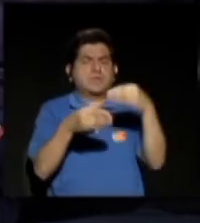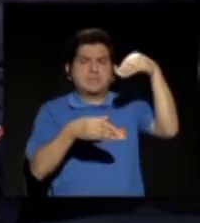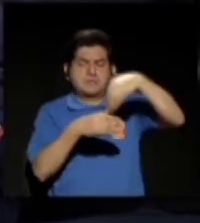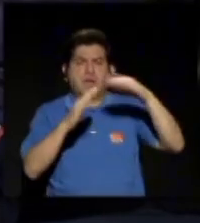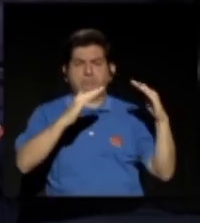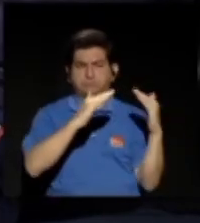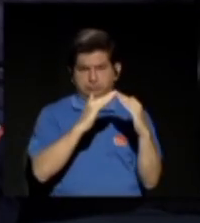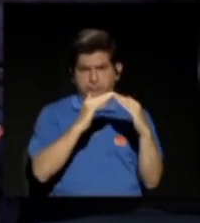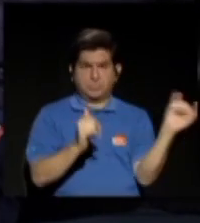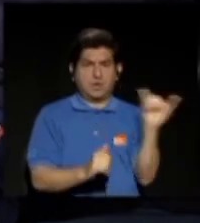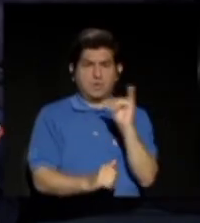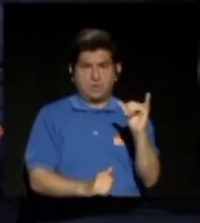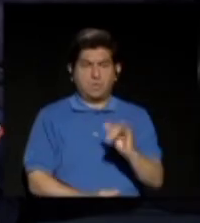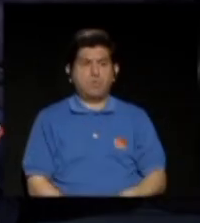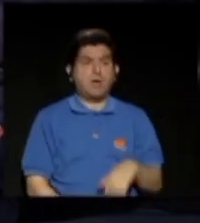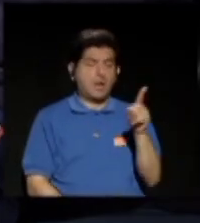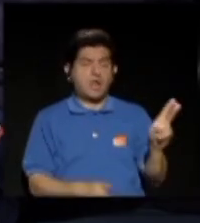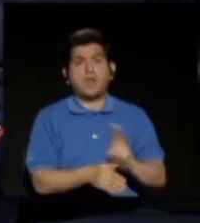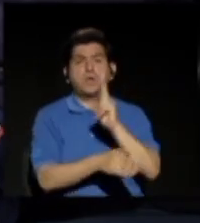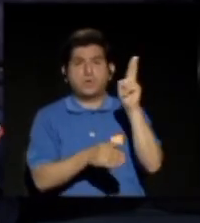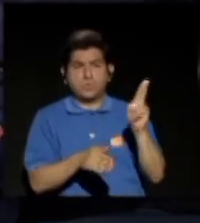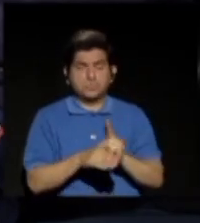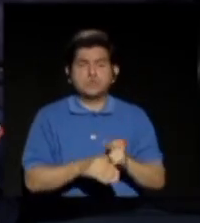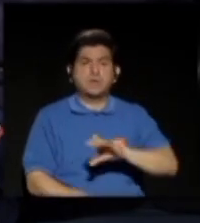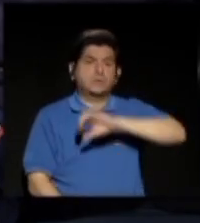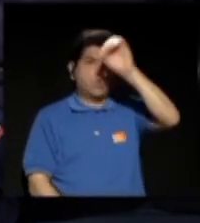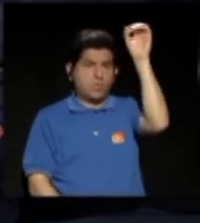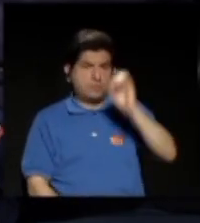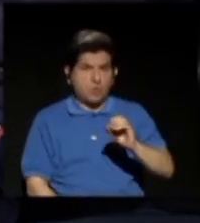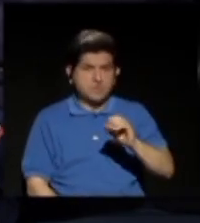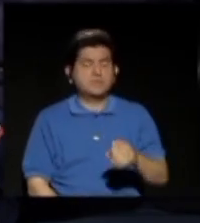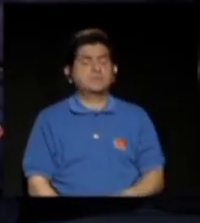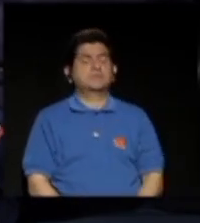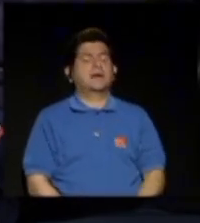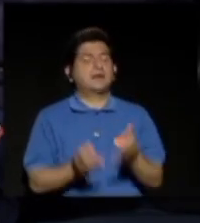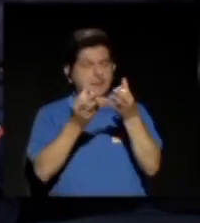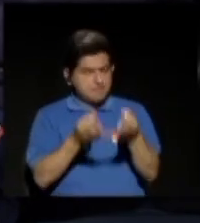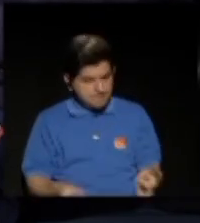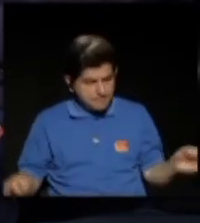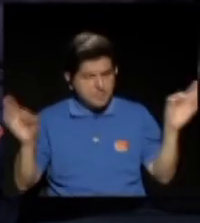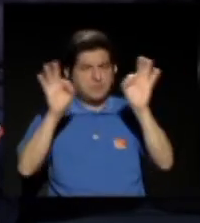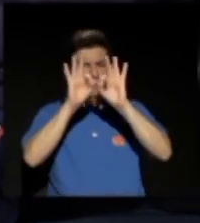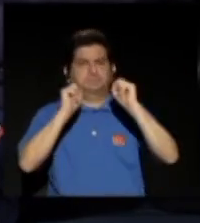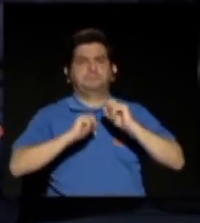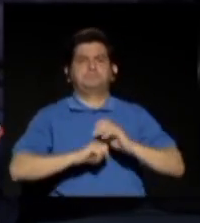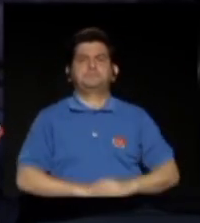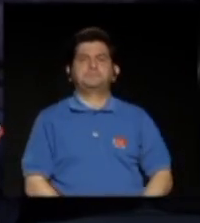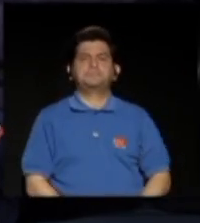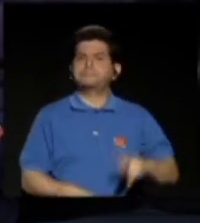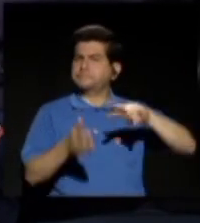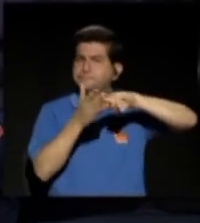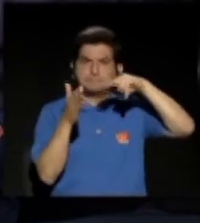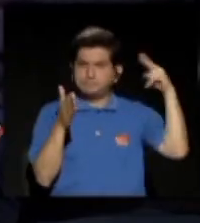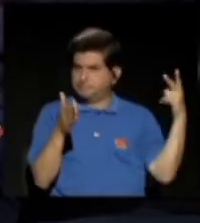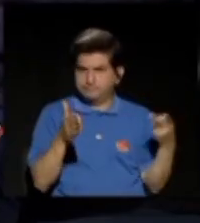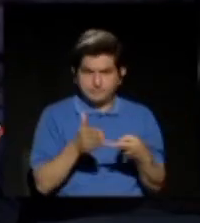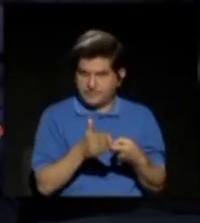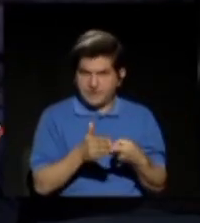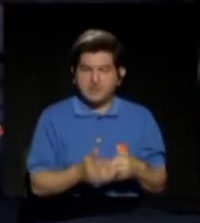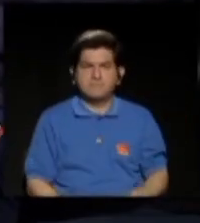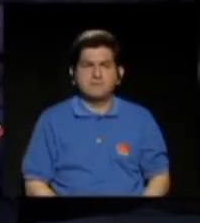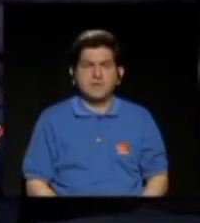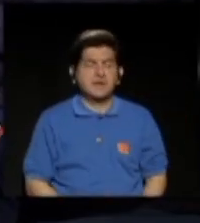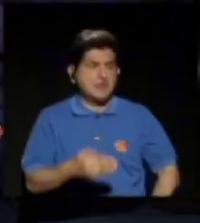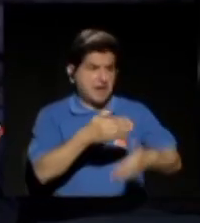y además aquellos que son consumidos por un porcentaje de hogares importante. Ahora, quiere decir que dentro de la